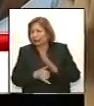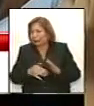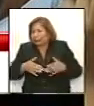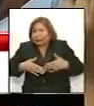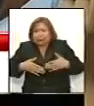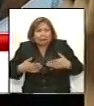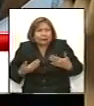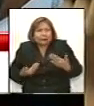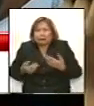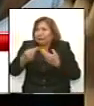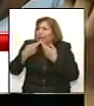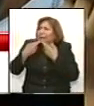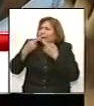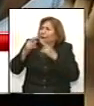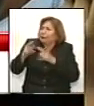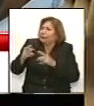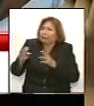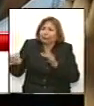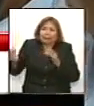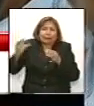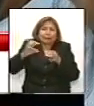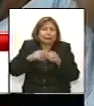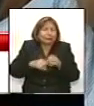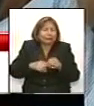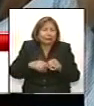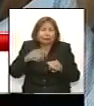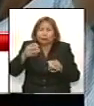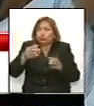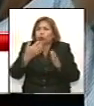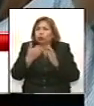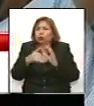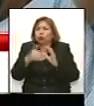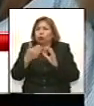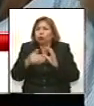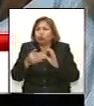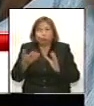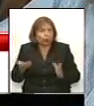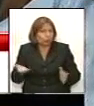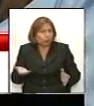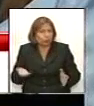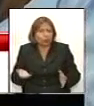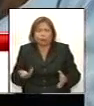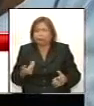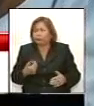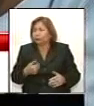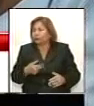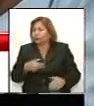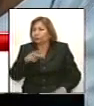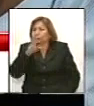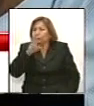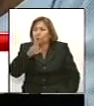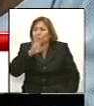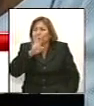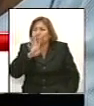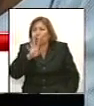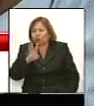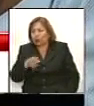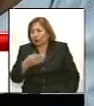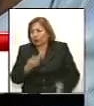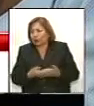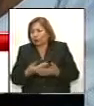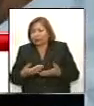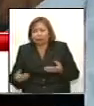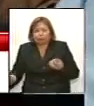podíamos contestarle porque no anexaban en ese caso el correo. Y son, por ejemplo, 24 casos. Incluso hasta